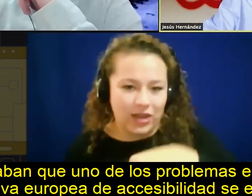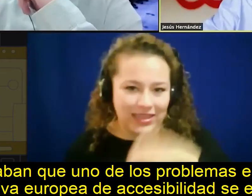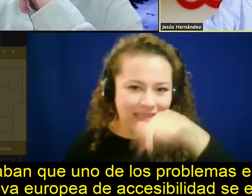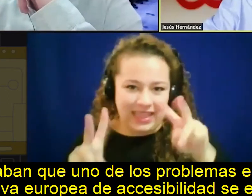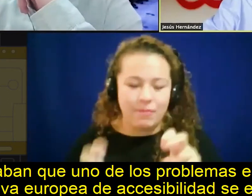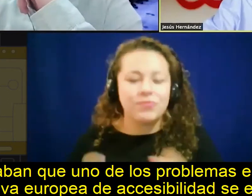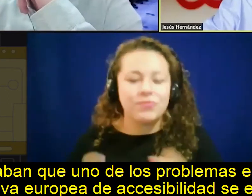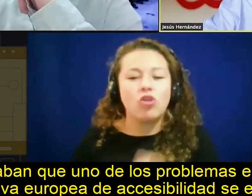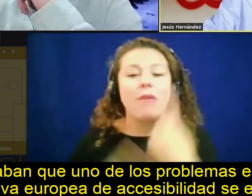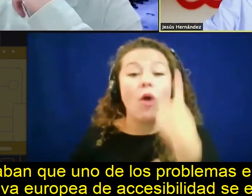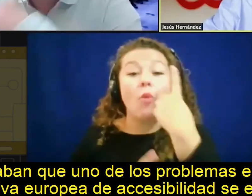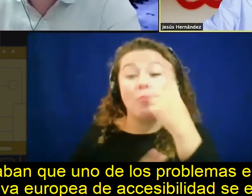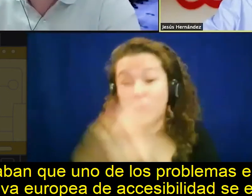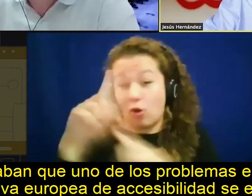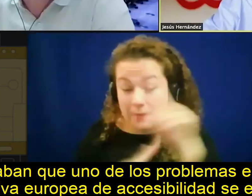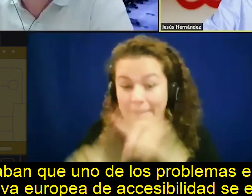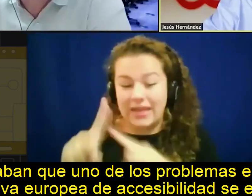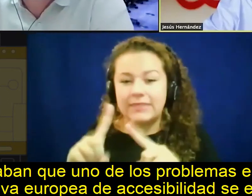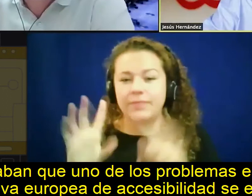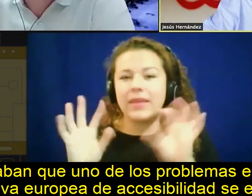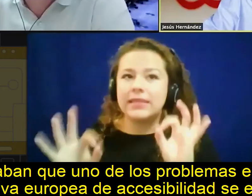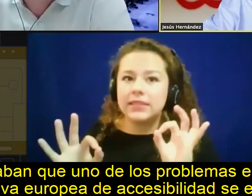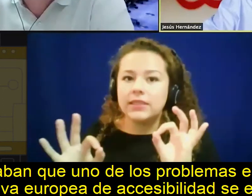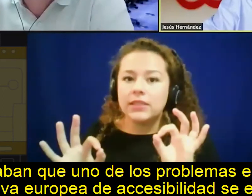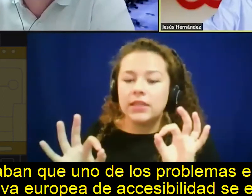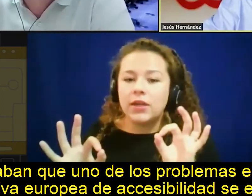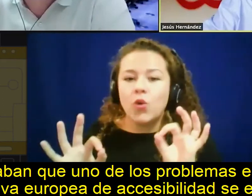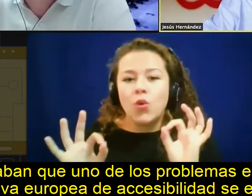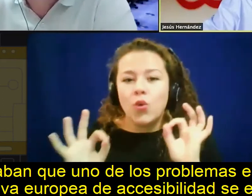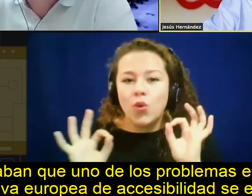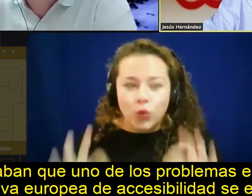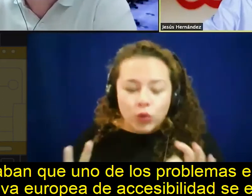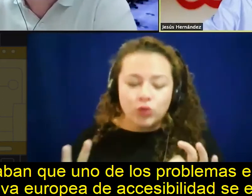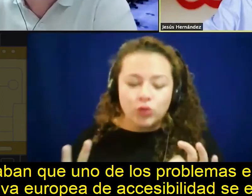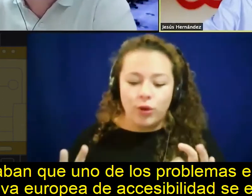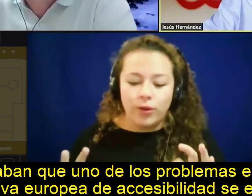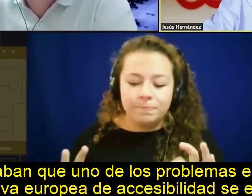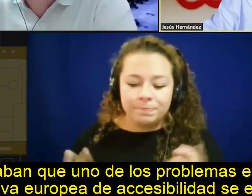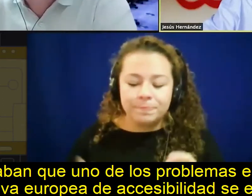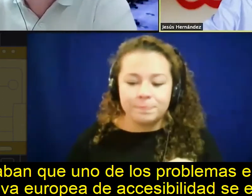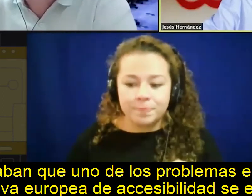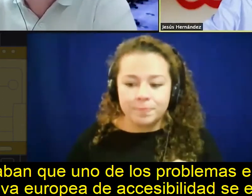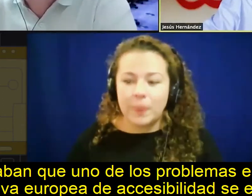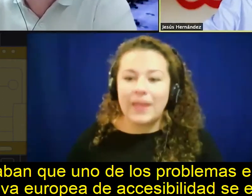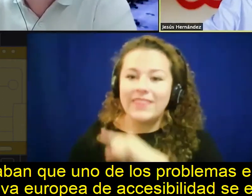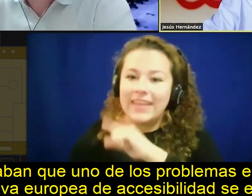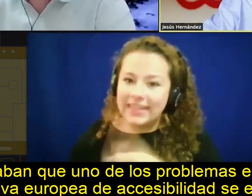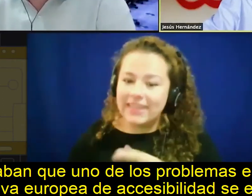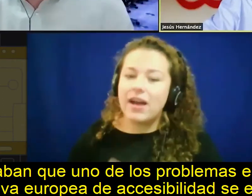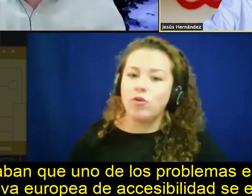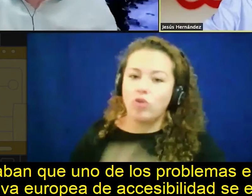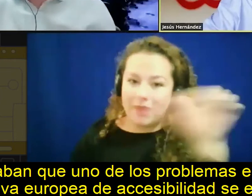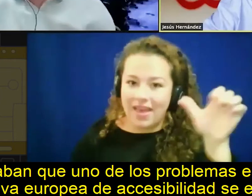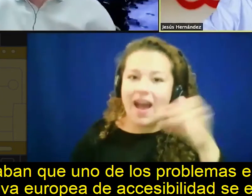de los problemas era precisamente que la Directiva Europea de Accesibilidad se